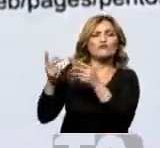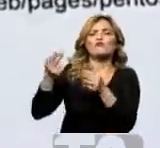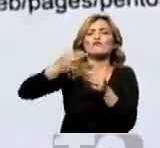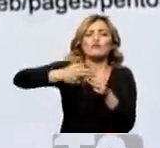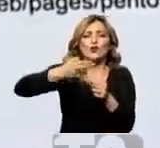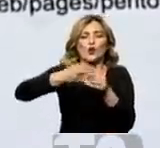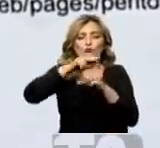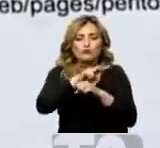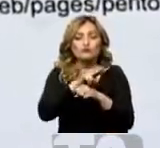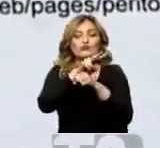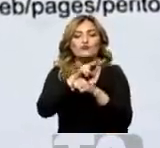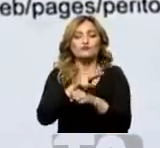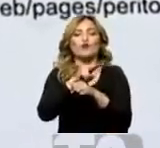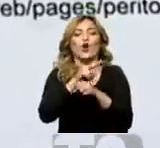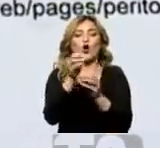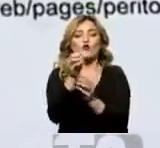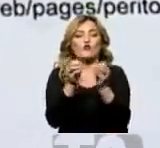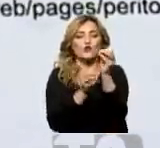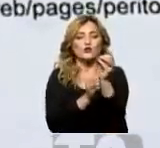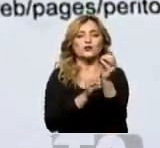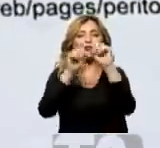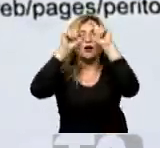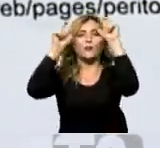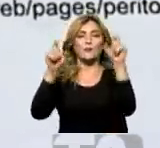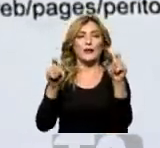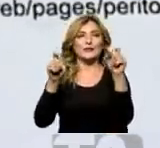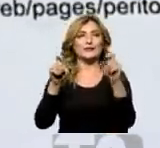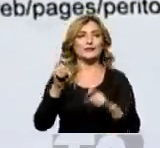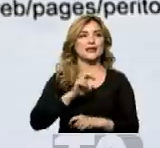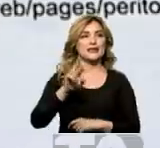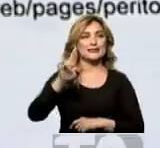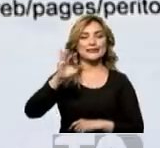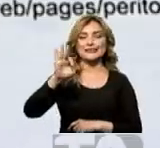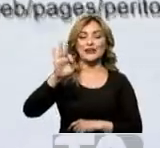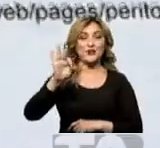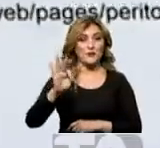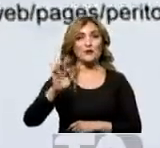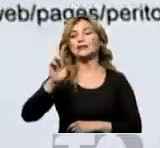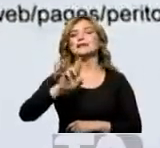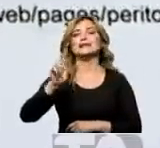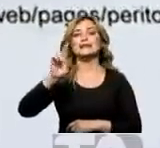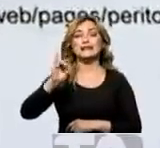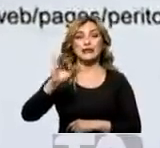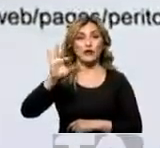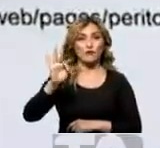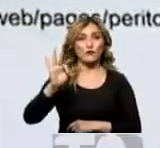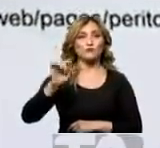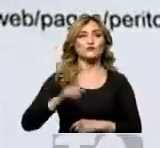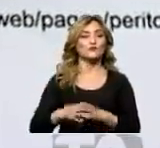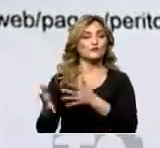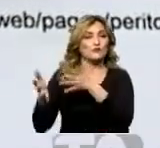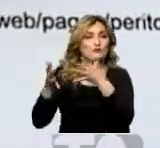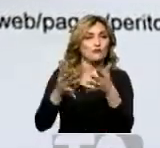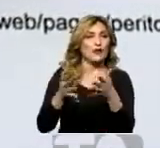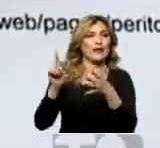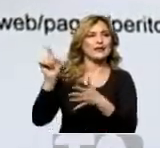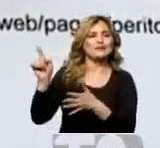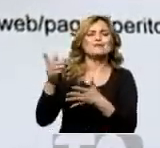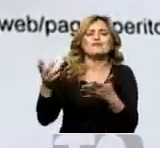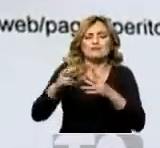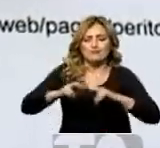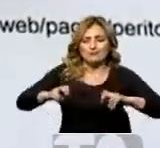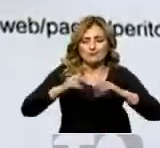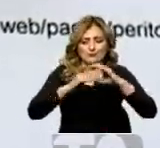participó en la inspección realizada a las oficinas de la empresa Sunreef. Se suman las pericias realizadas, por ejemplo, por Henry Yepes a